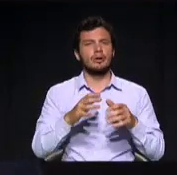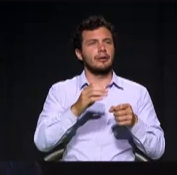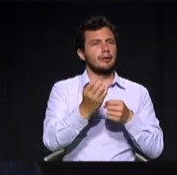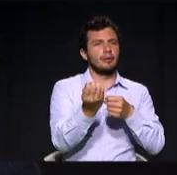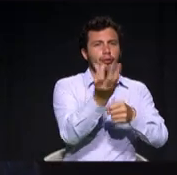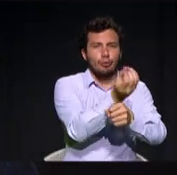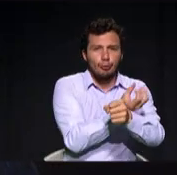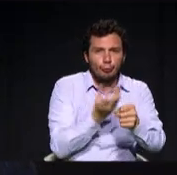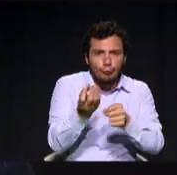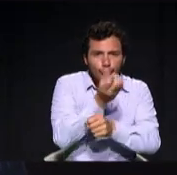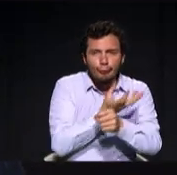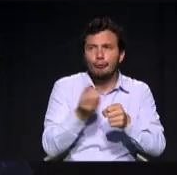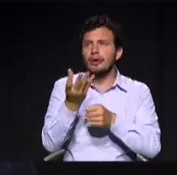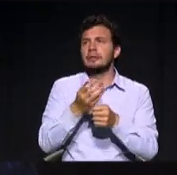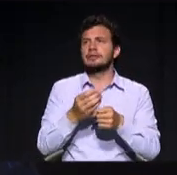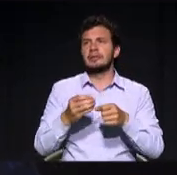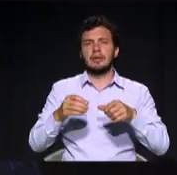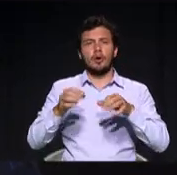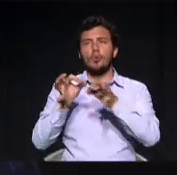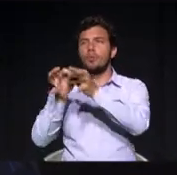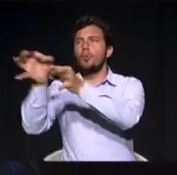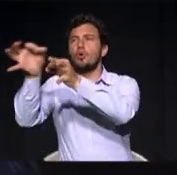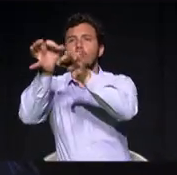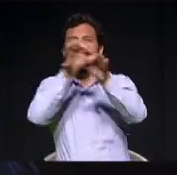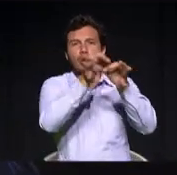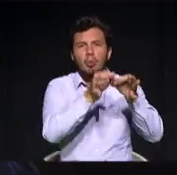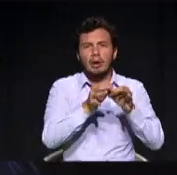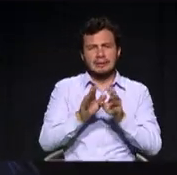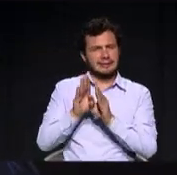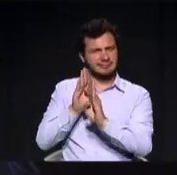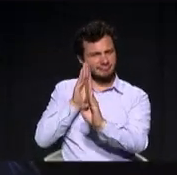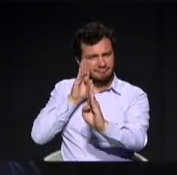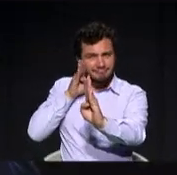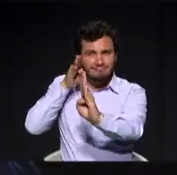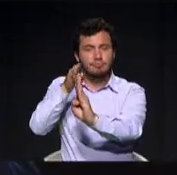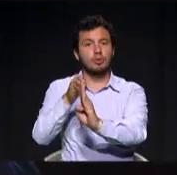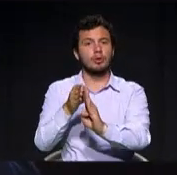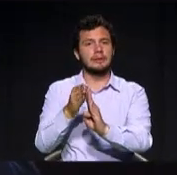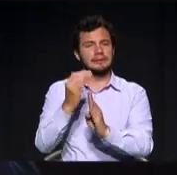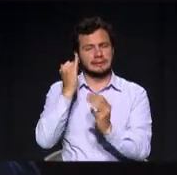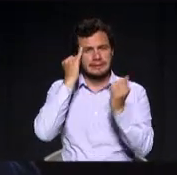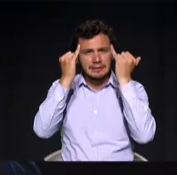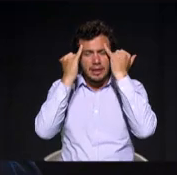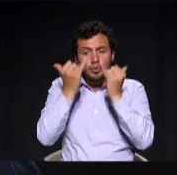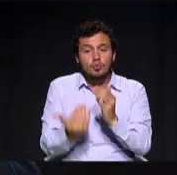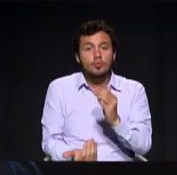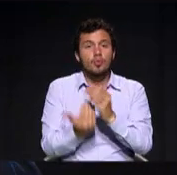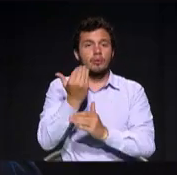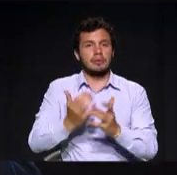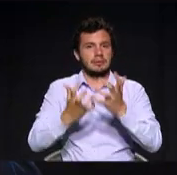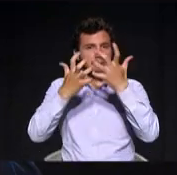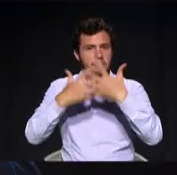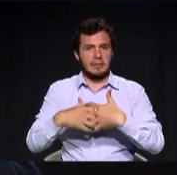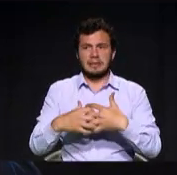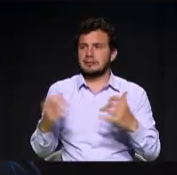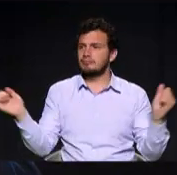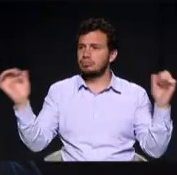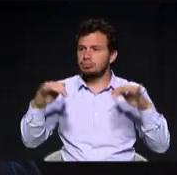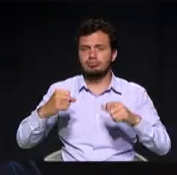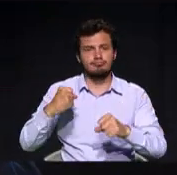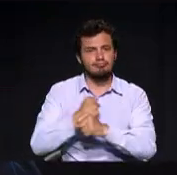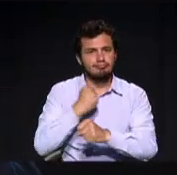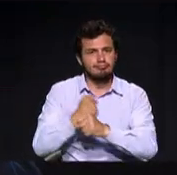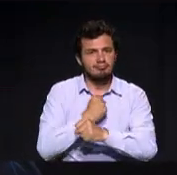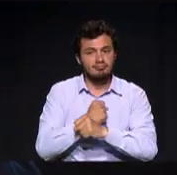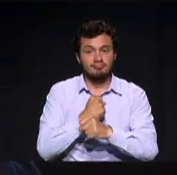corregimientos vamos a crear nuevas empresas que generen empleo desde el conocimiento la